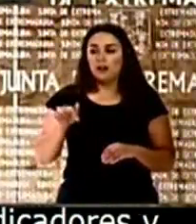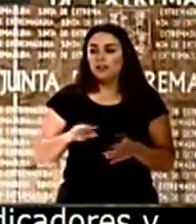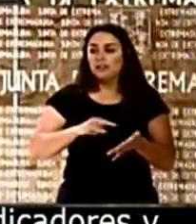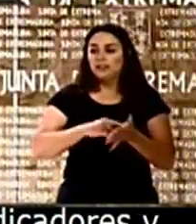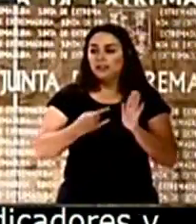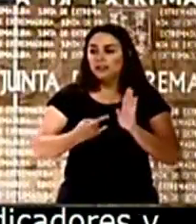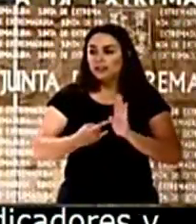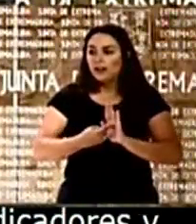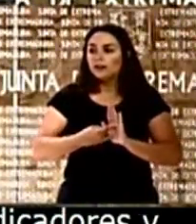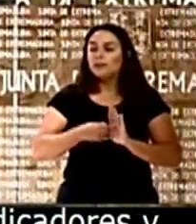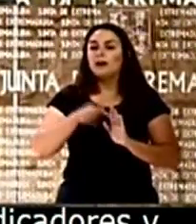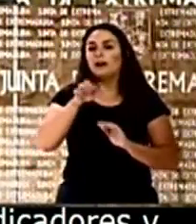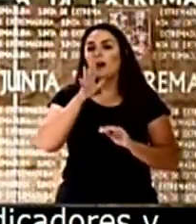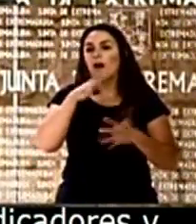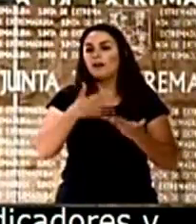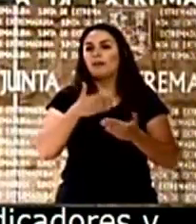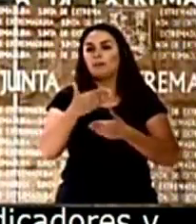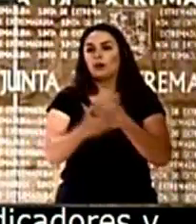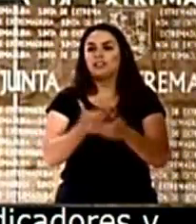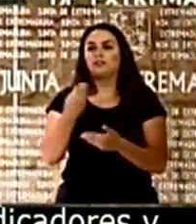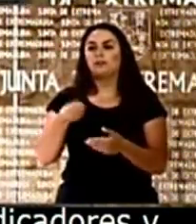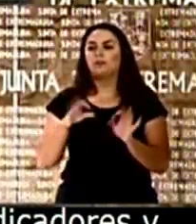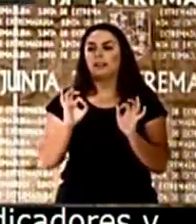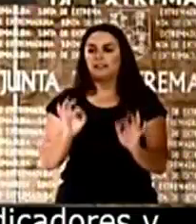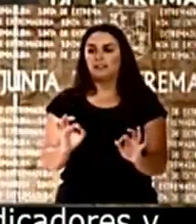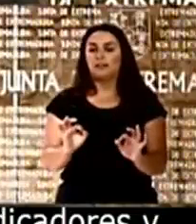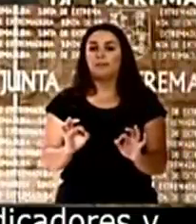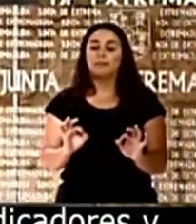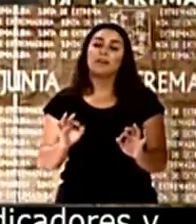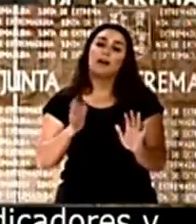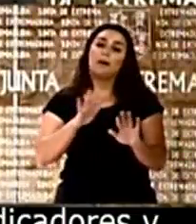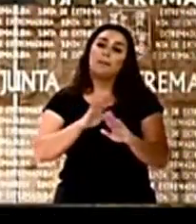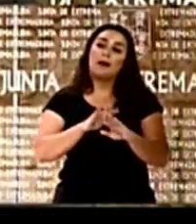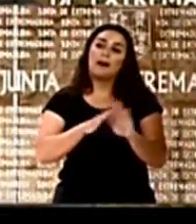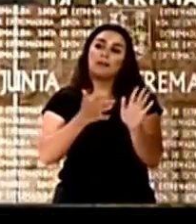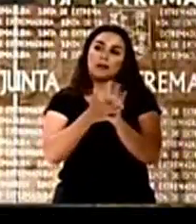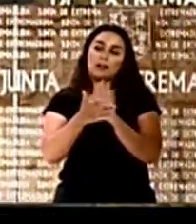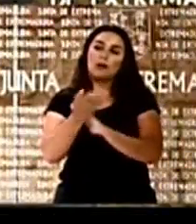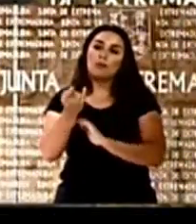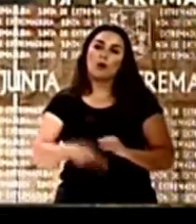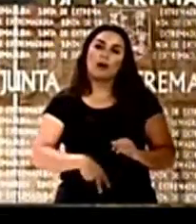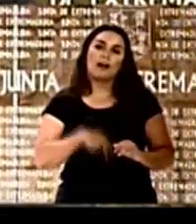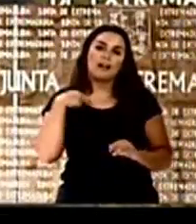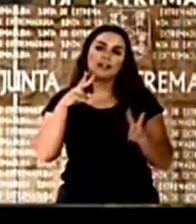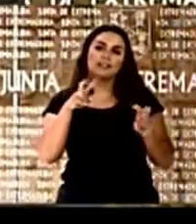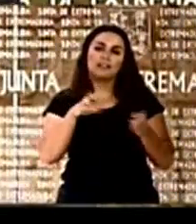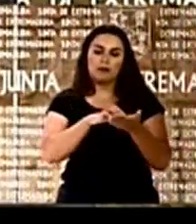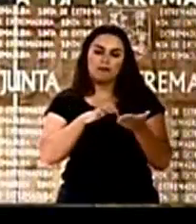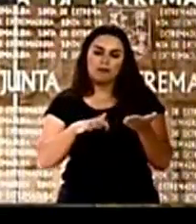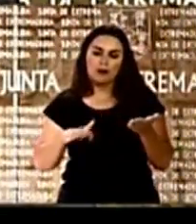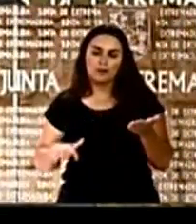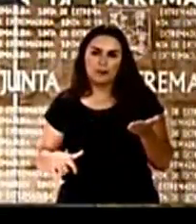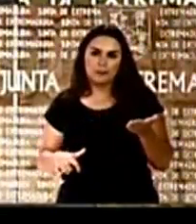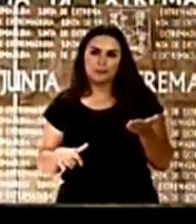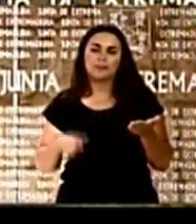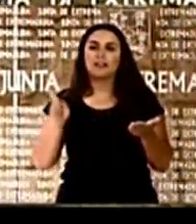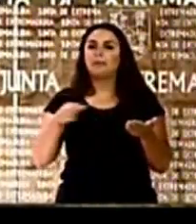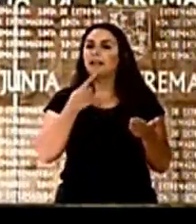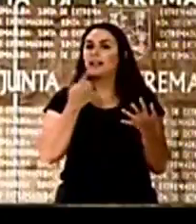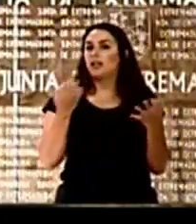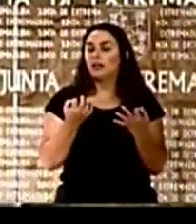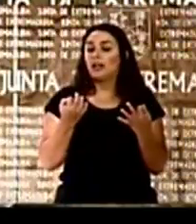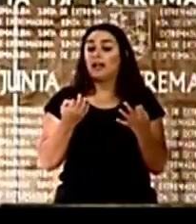metodología de este proceso. Por haceros un poco un esquema general de del informe, deciros que en el